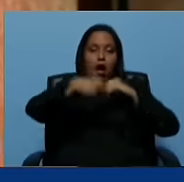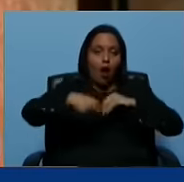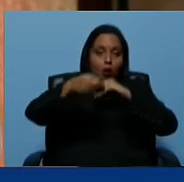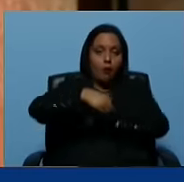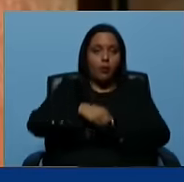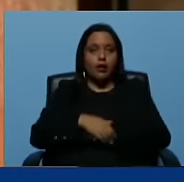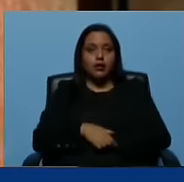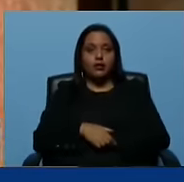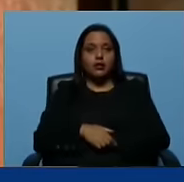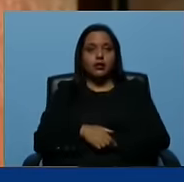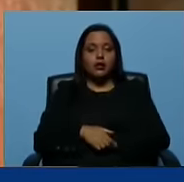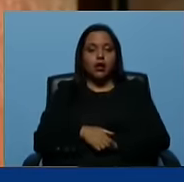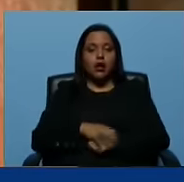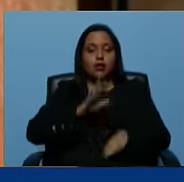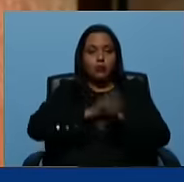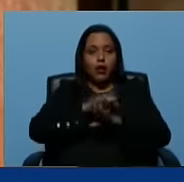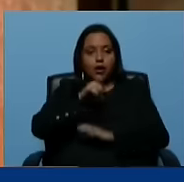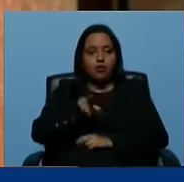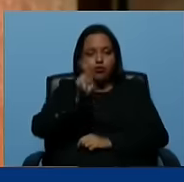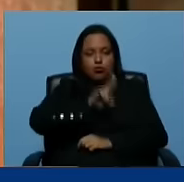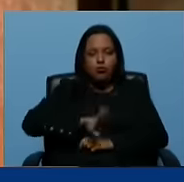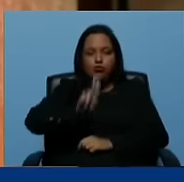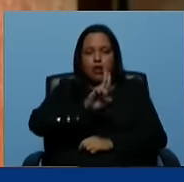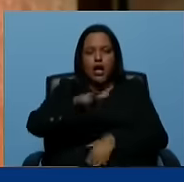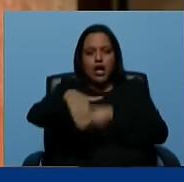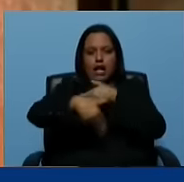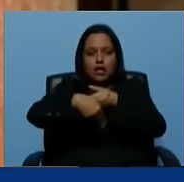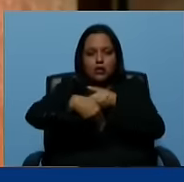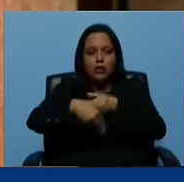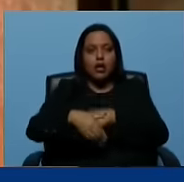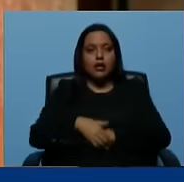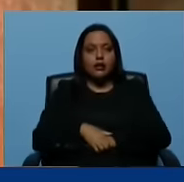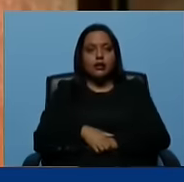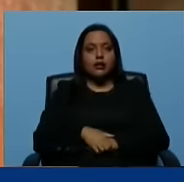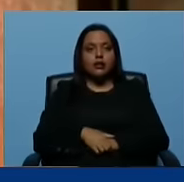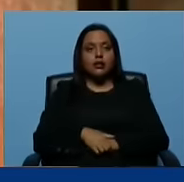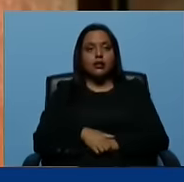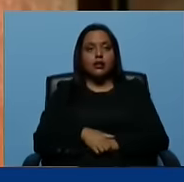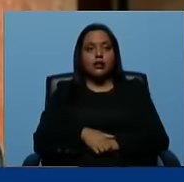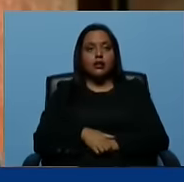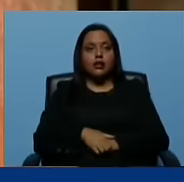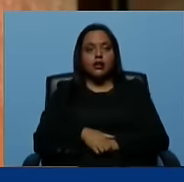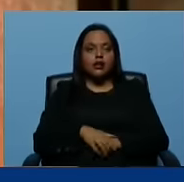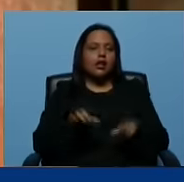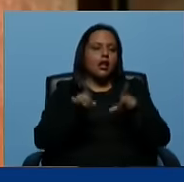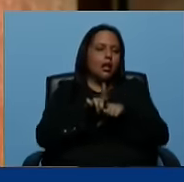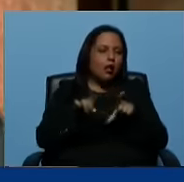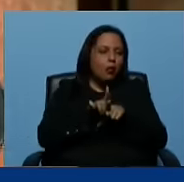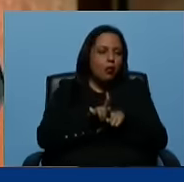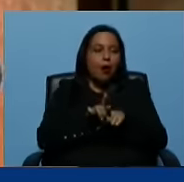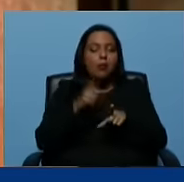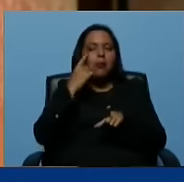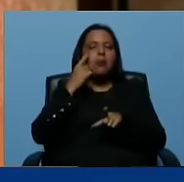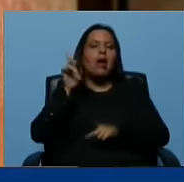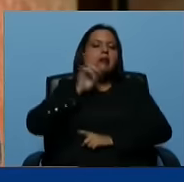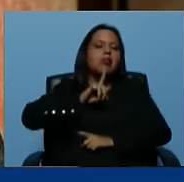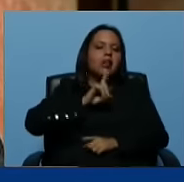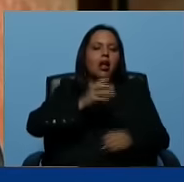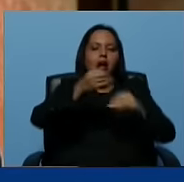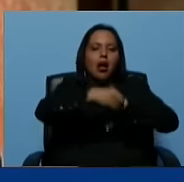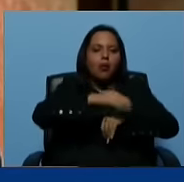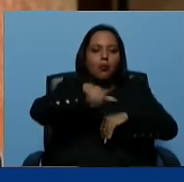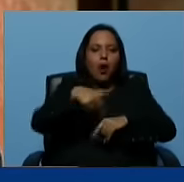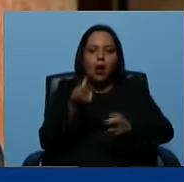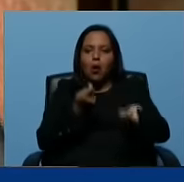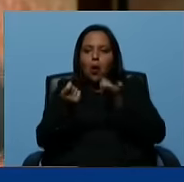es precisamente eso lo que utilizan las redes sociales, una especie de artificialidad del consenso para controlar la mente